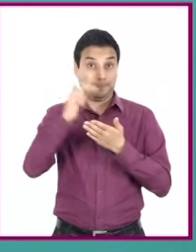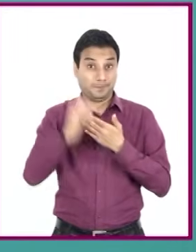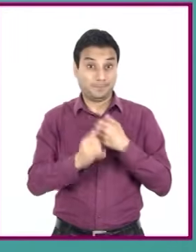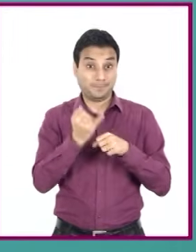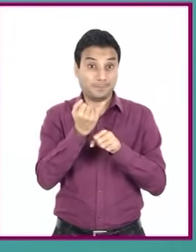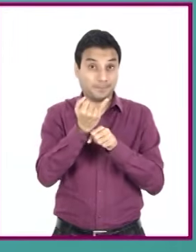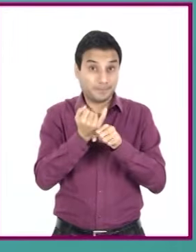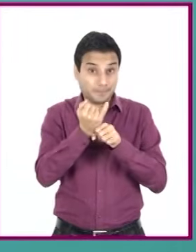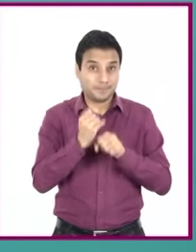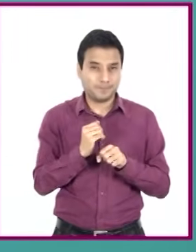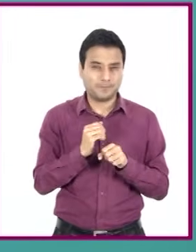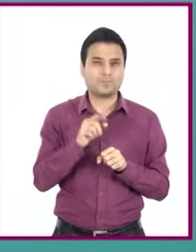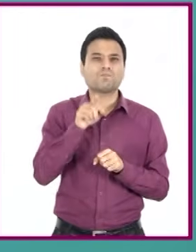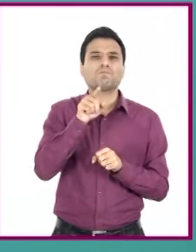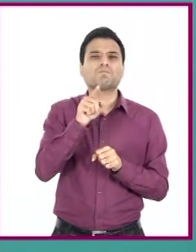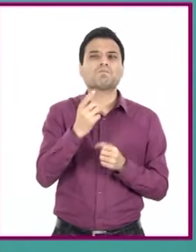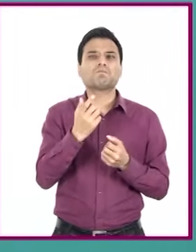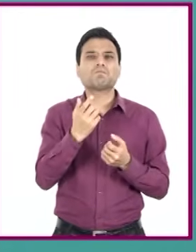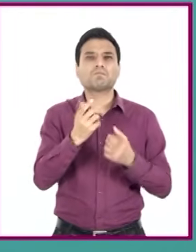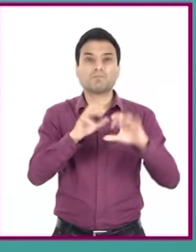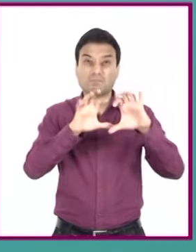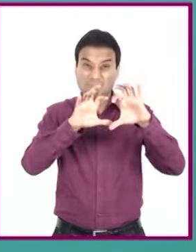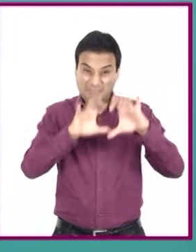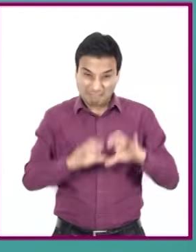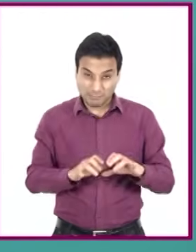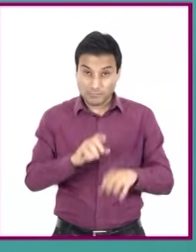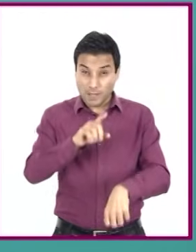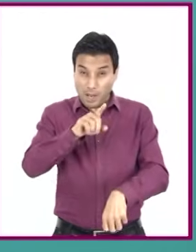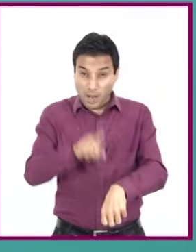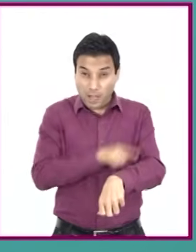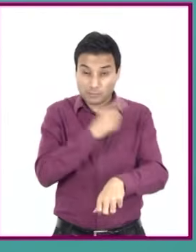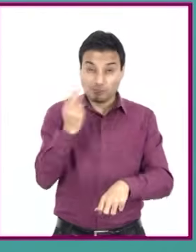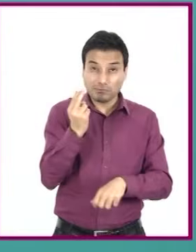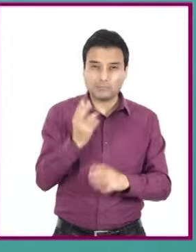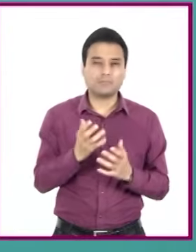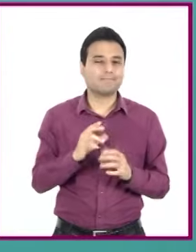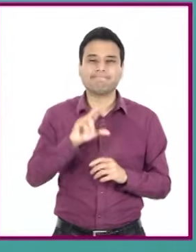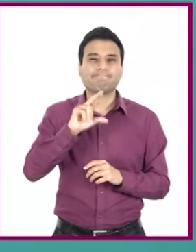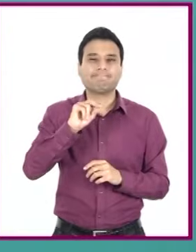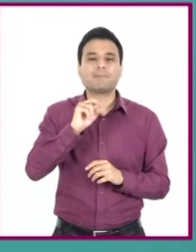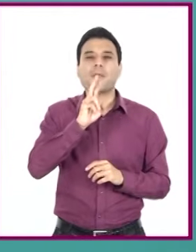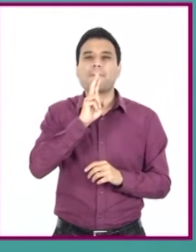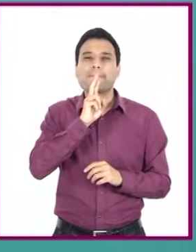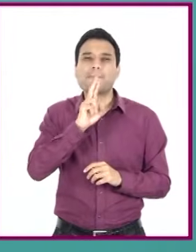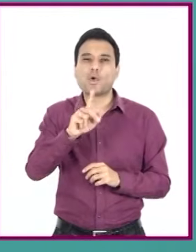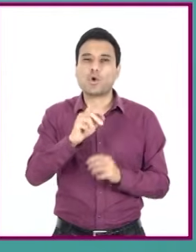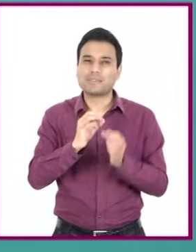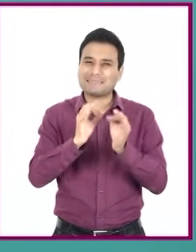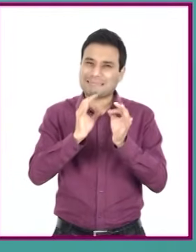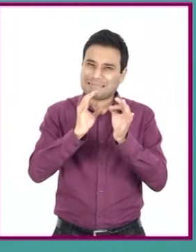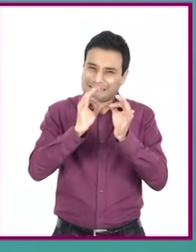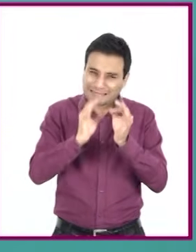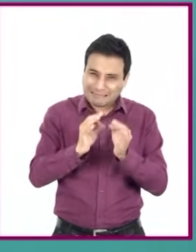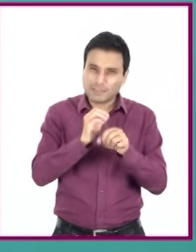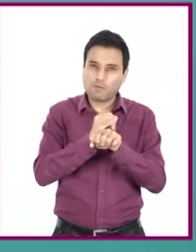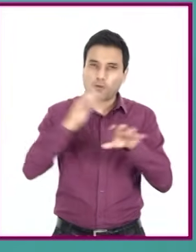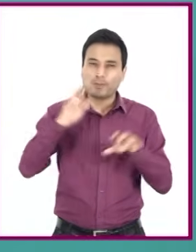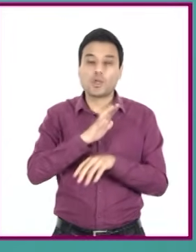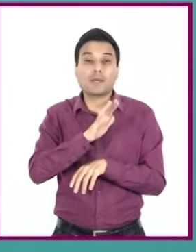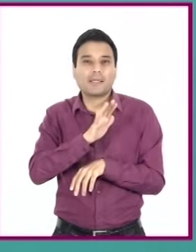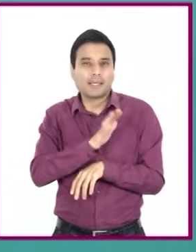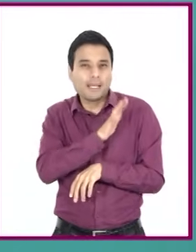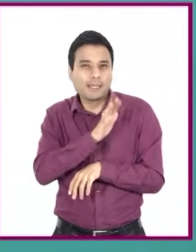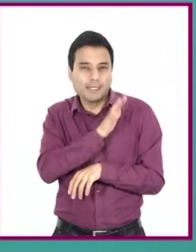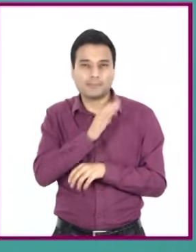investigación, la extensión del trabajo no es tan relevante como la calidad de la información. A esta depuración de la información